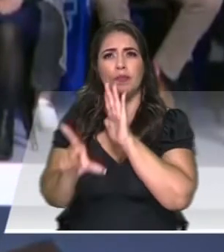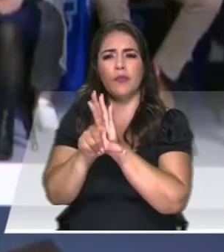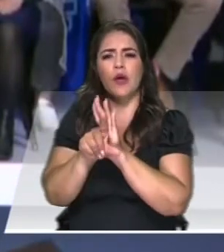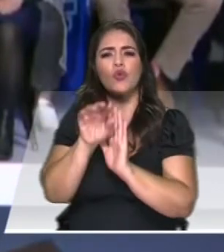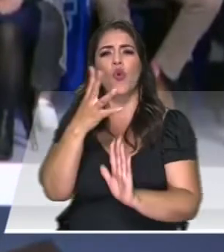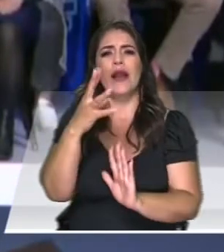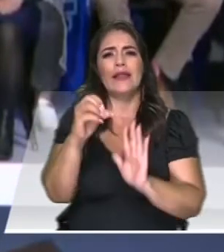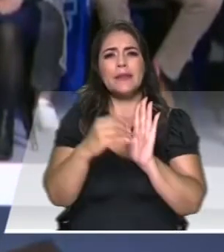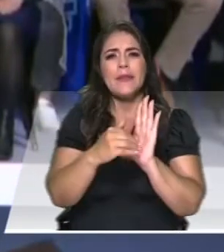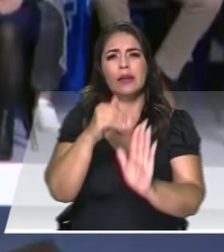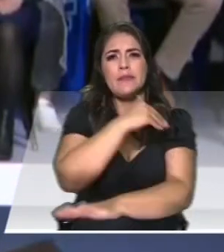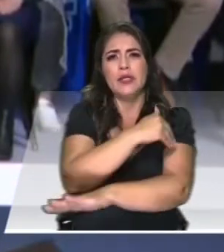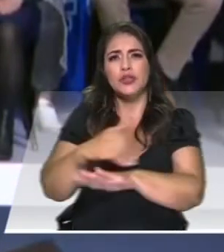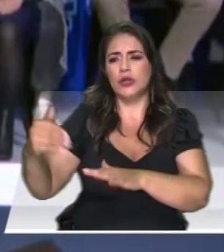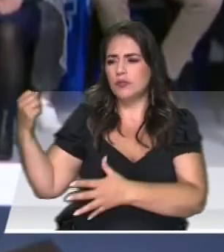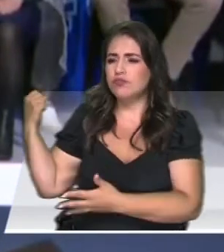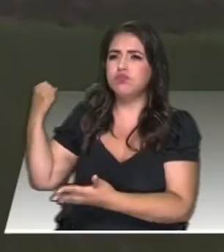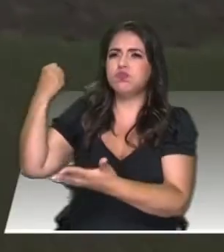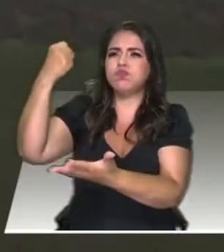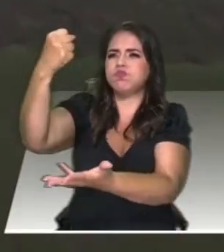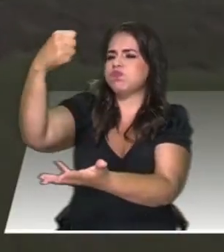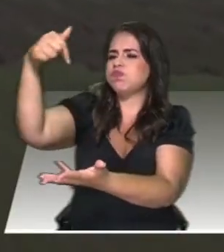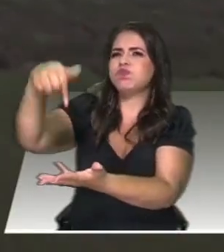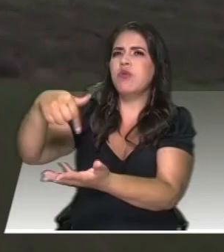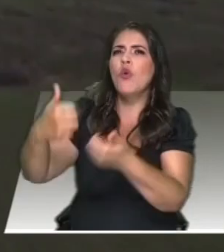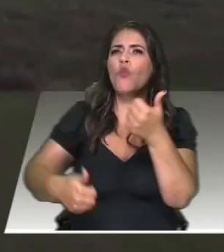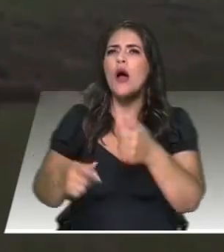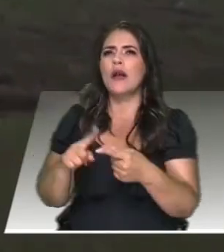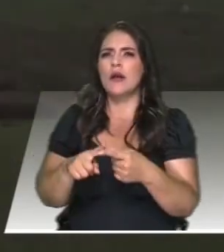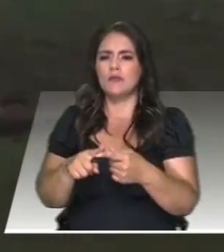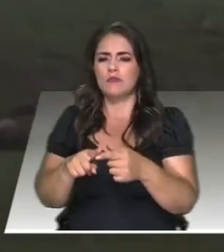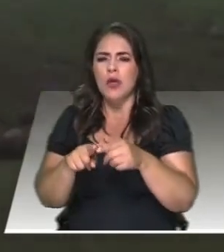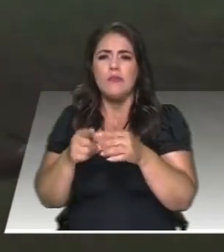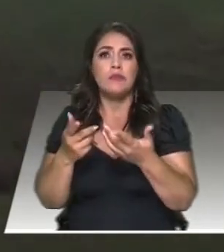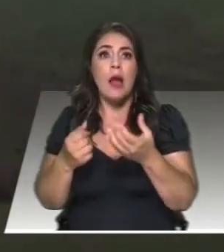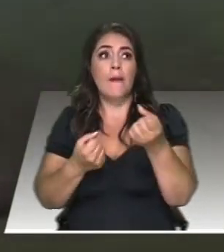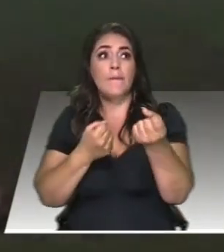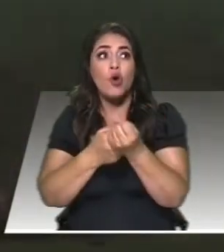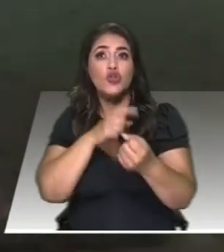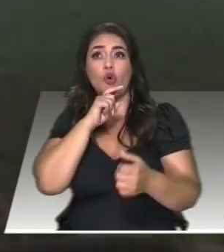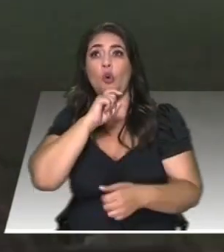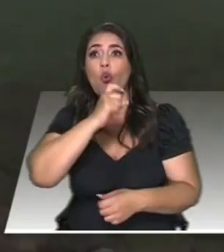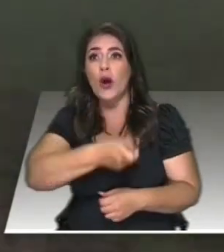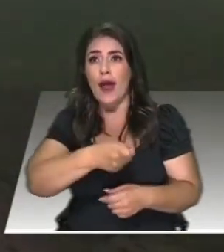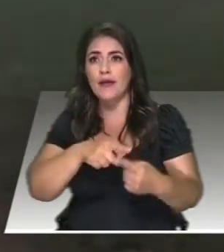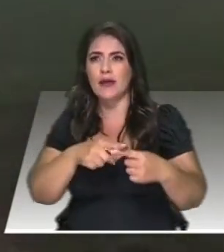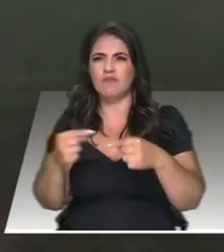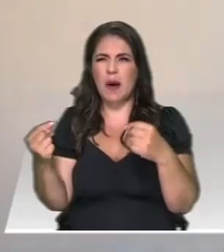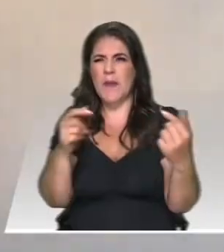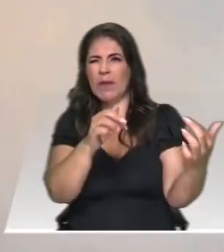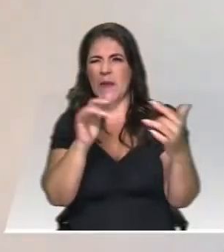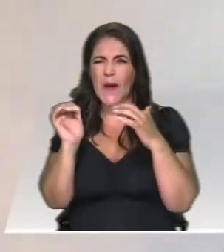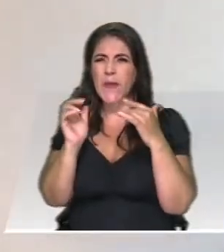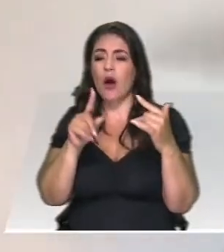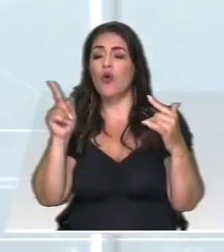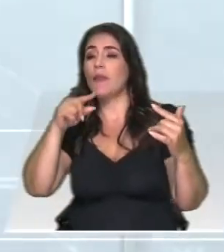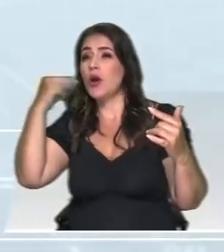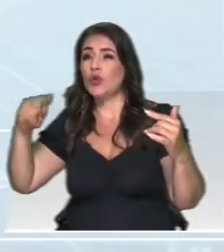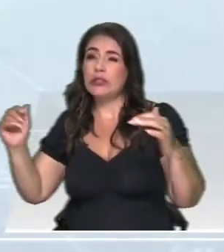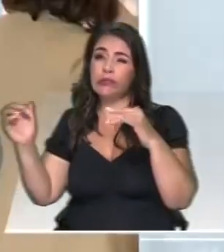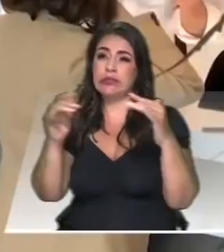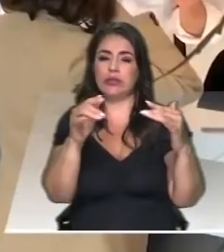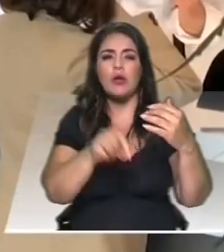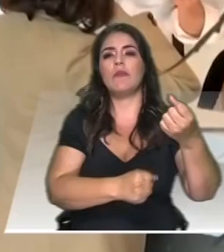los recursos son para garantizar el suministro de armas y apoyo económico para ucrania en medio de la invasión de rusia